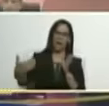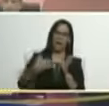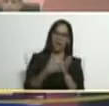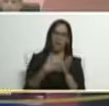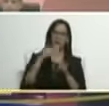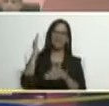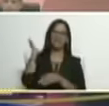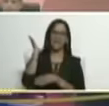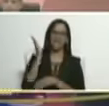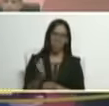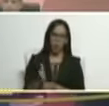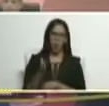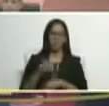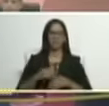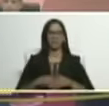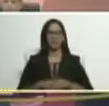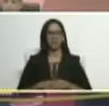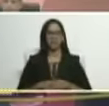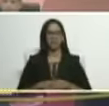sanciones,